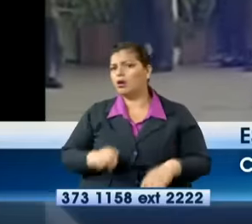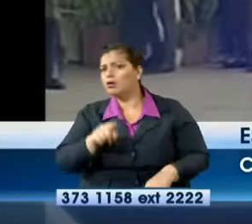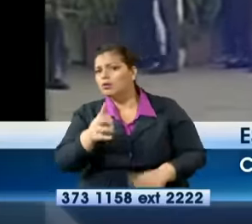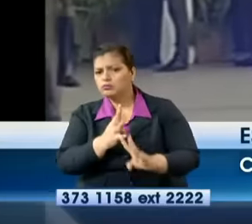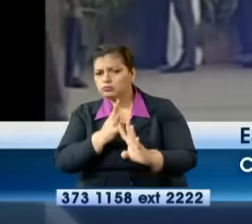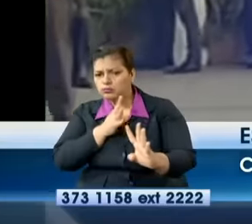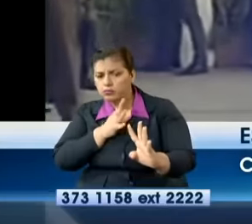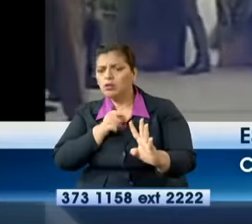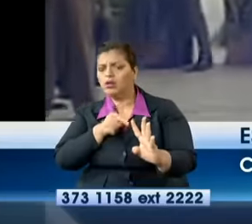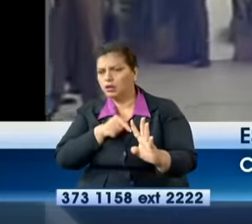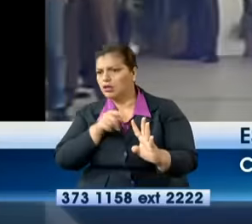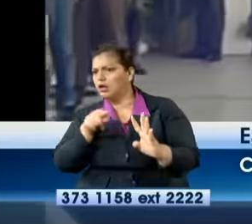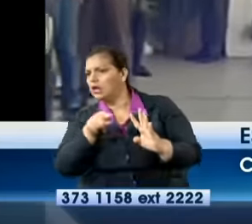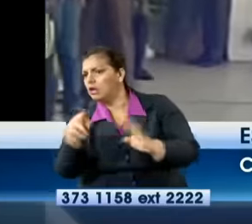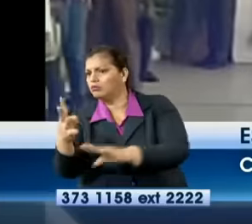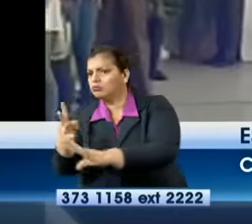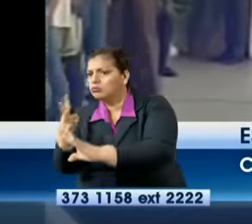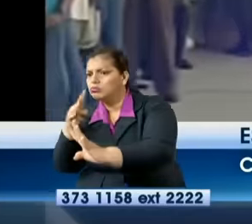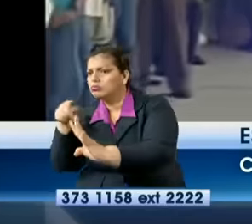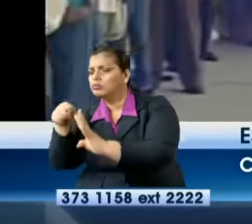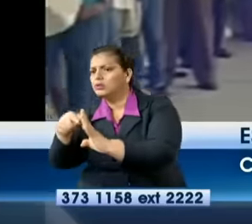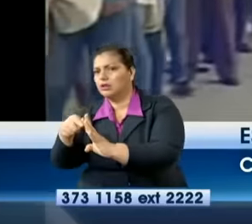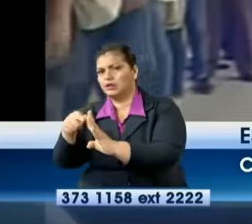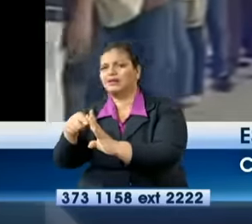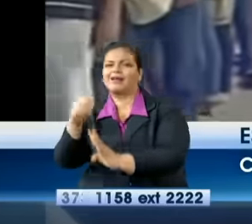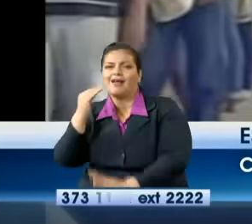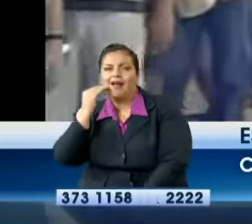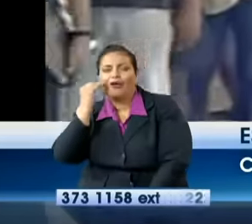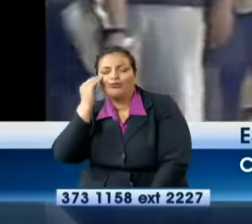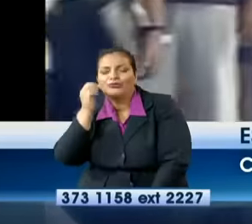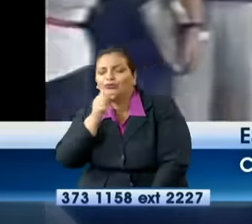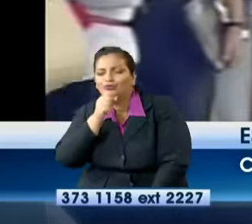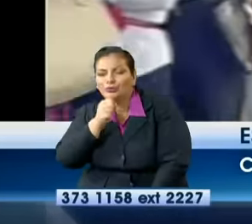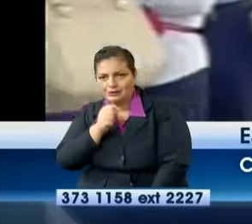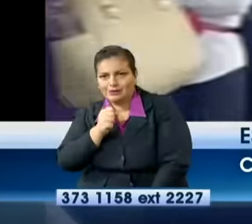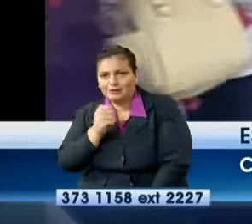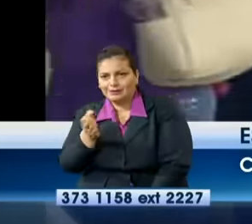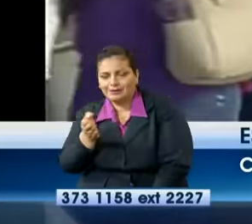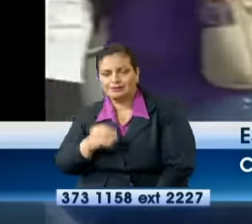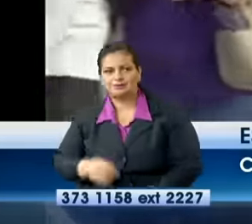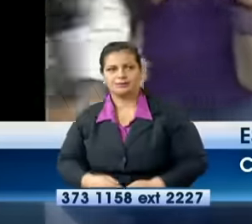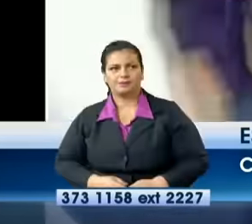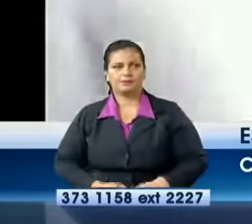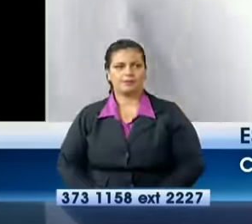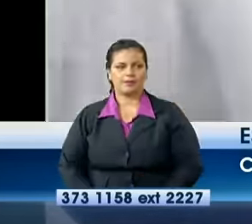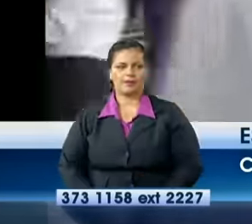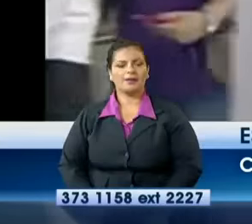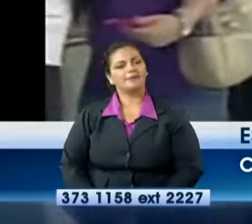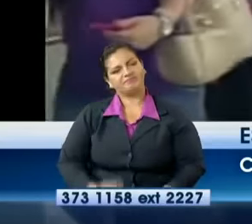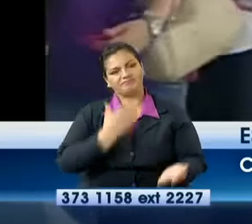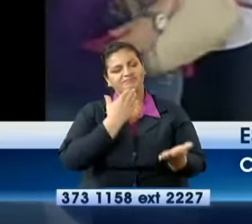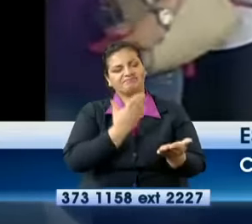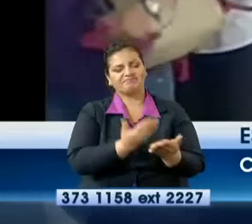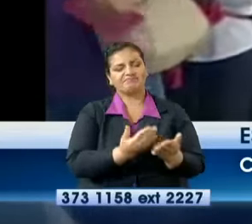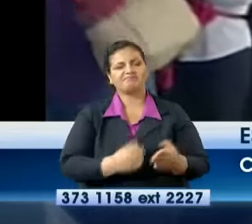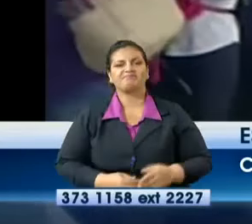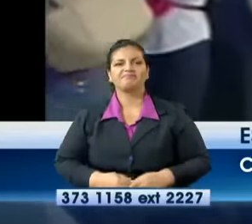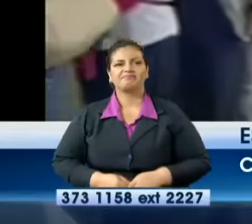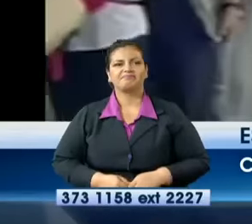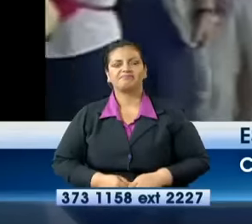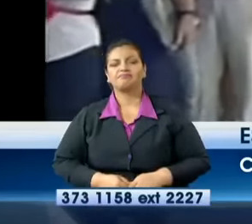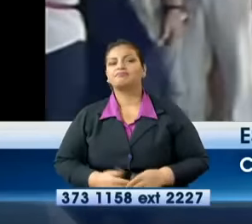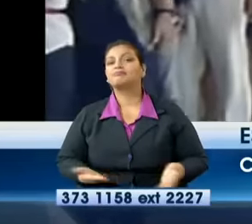sé. Ah, listo, muchísimas gracias. Eso es lo que ocurre, son usuarios del sistema de transporte masivo de la Metrovía,